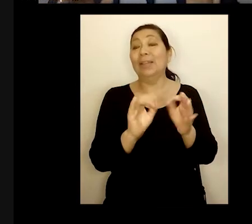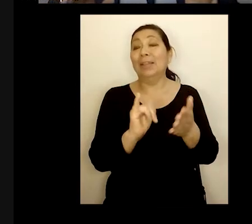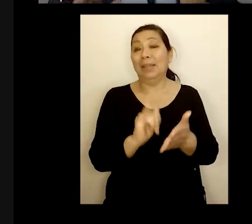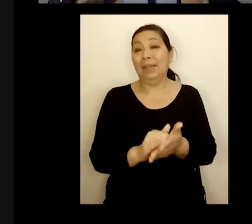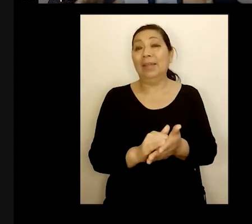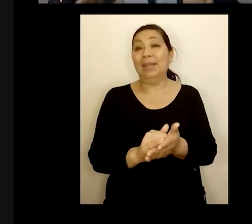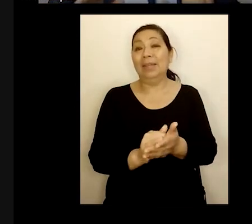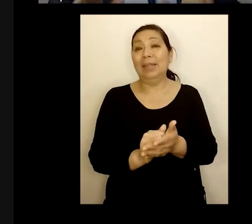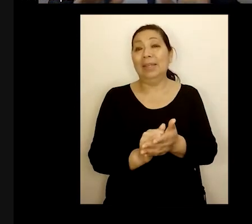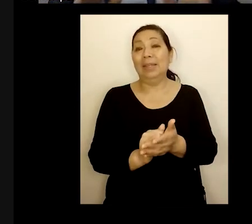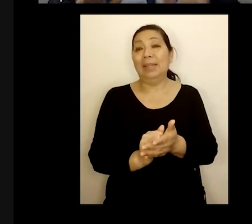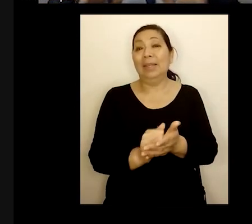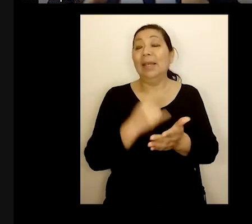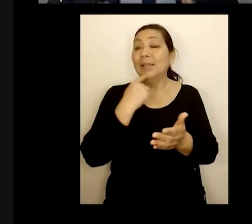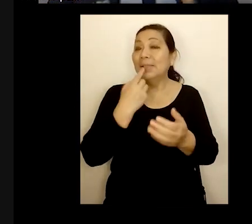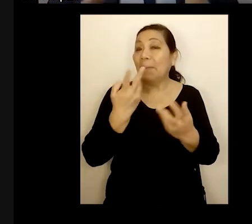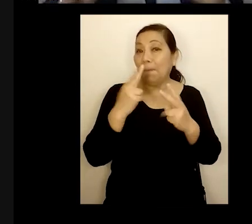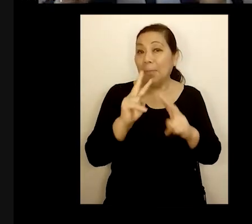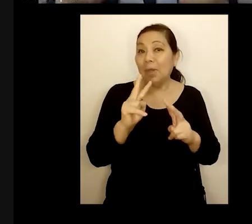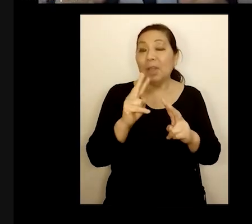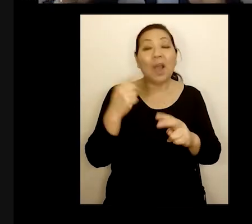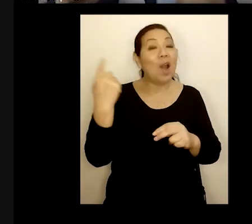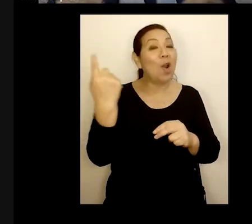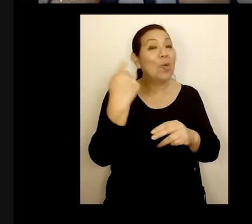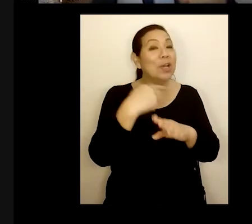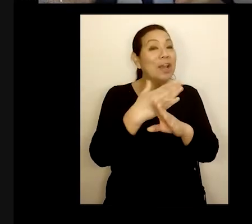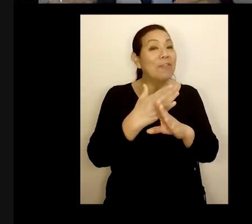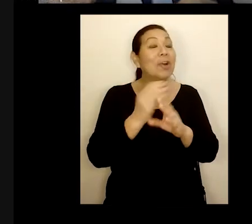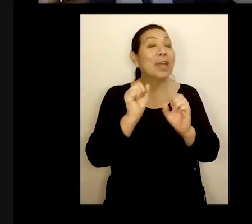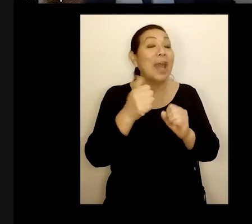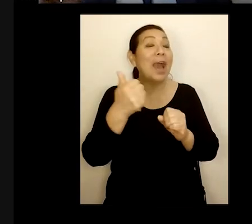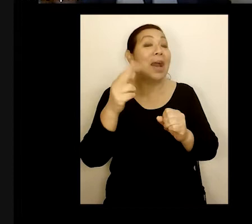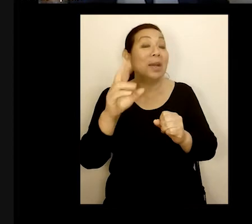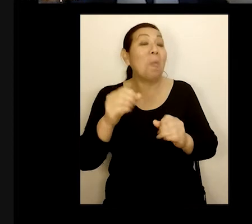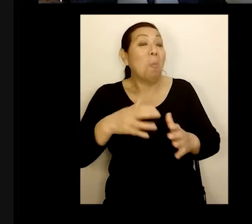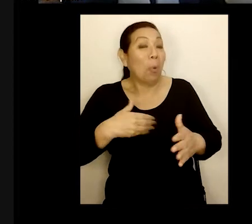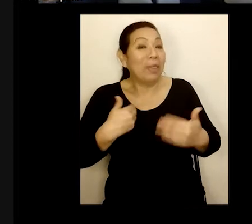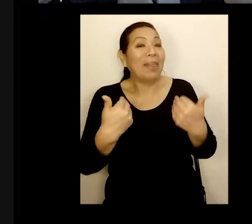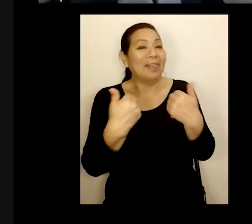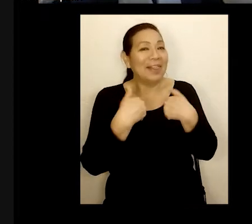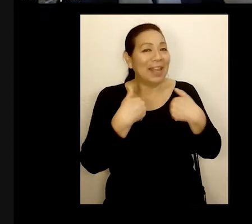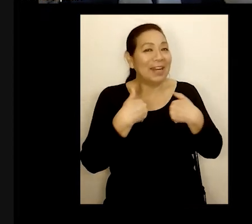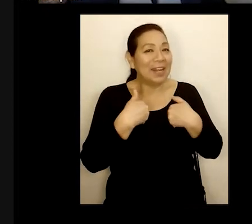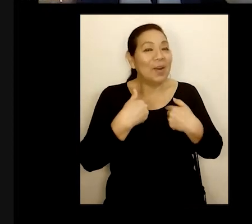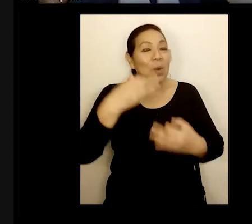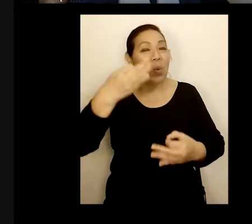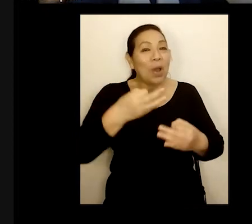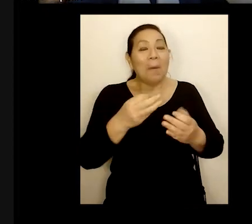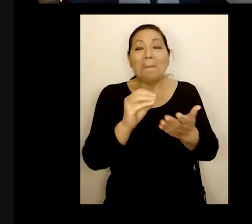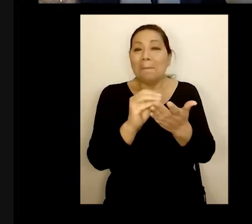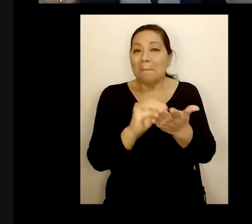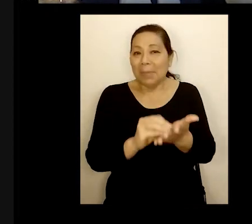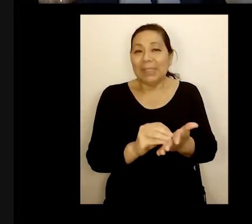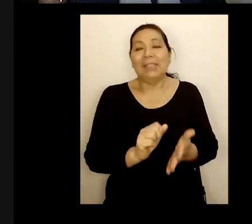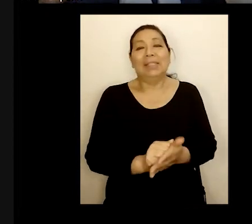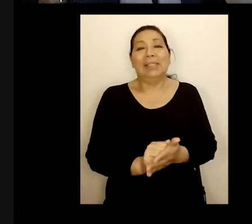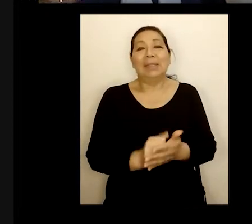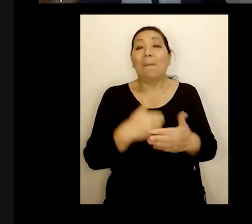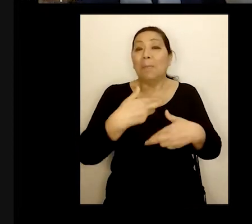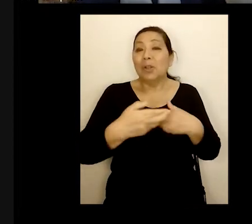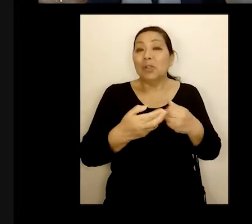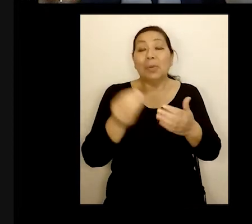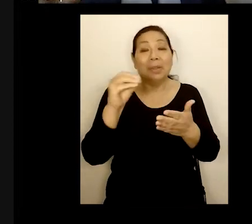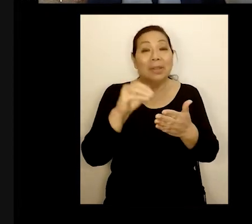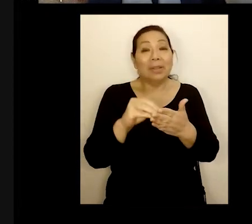es importante que se tenga en cuenta que la única manera en que Ares hubiera podido obtener una sentencia fundada en el